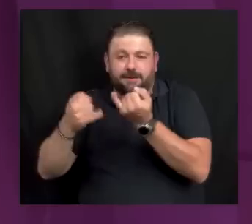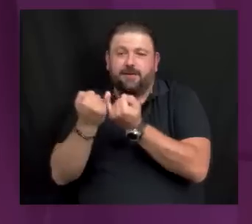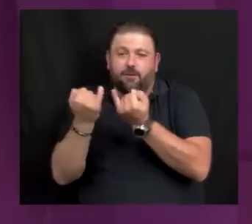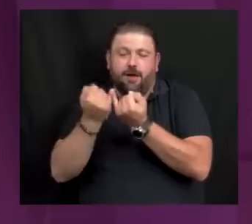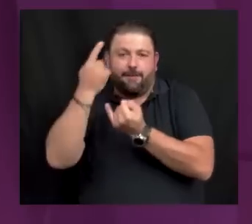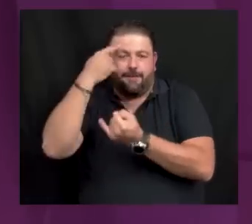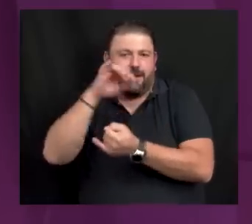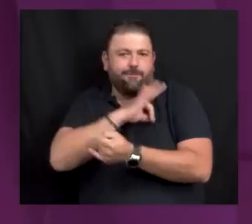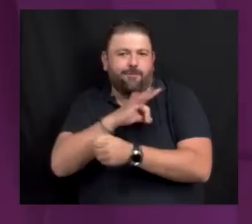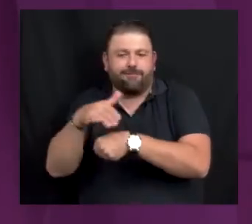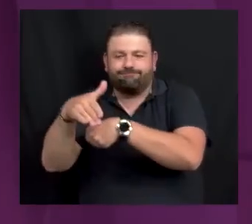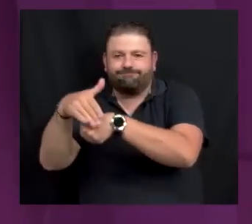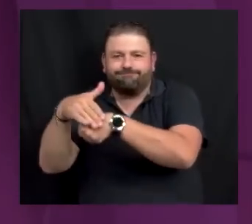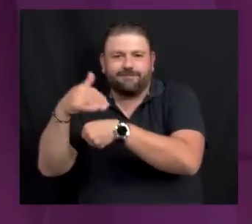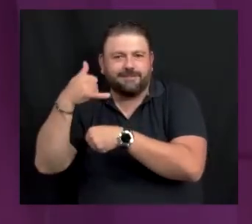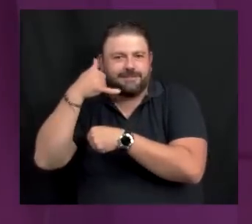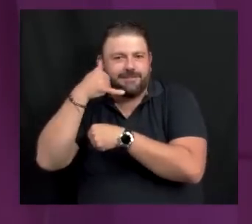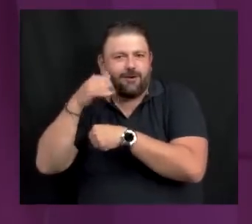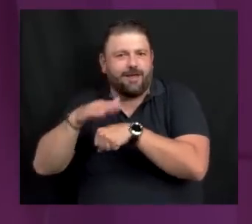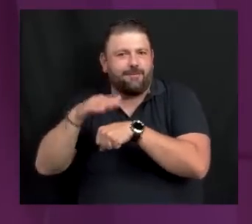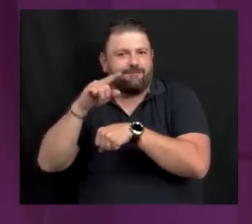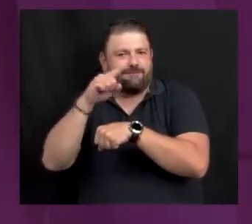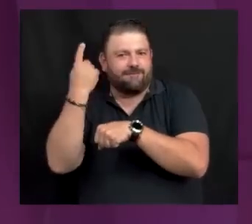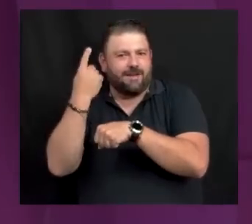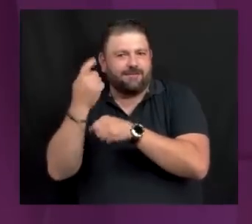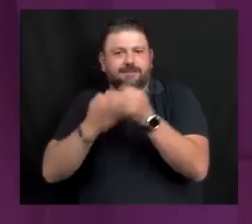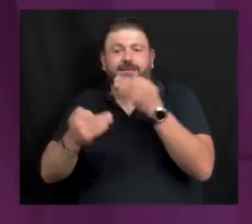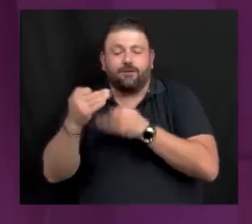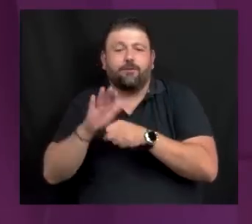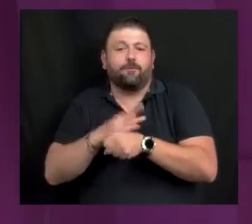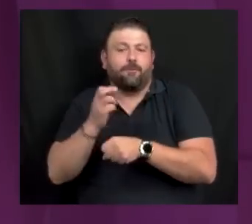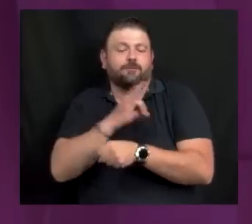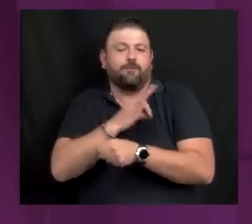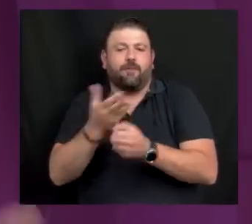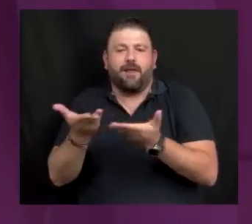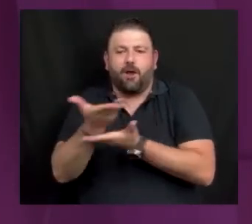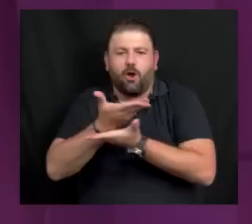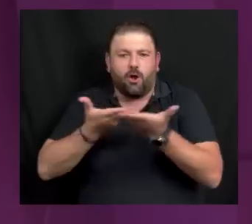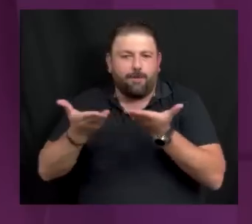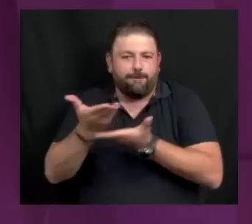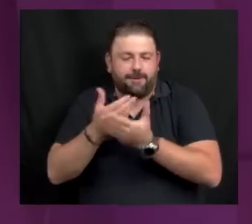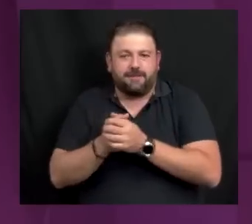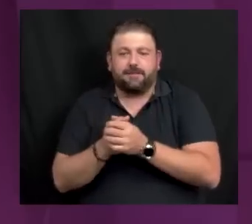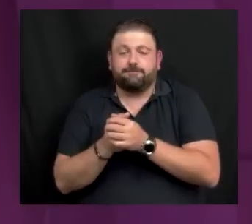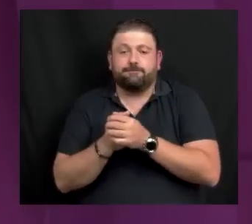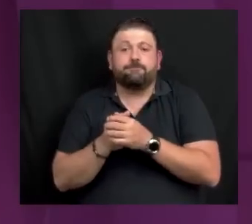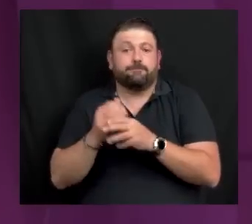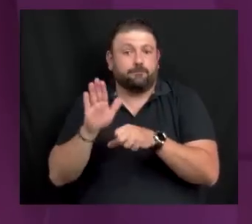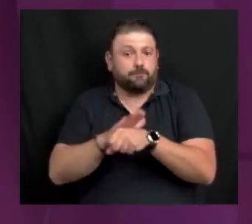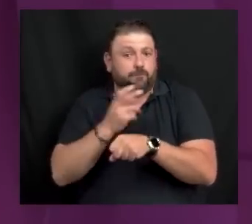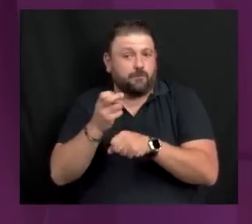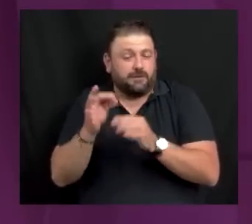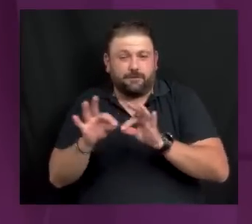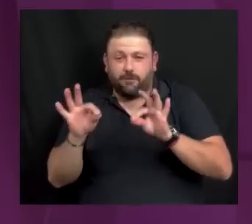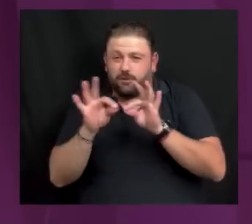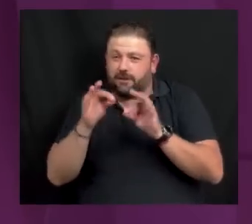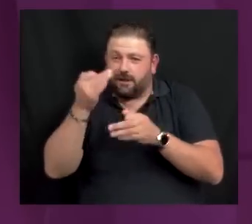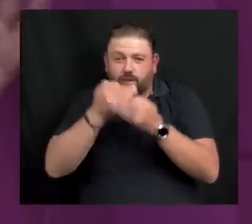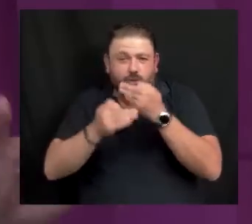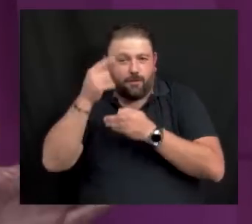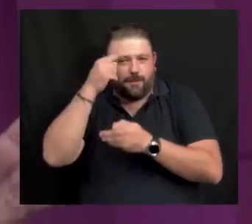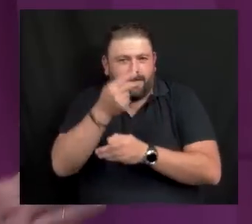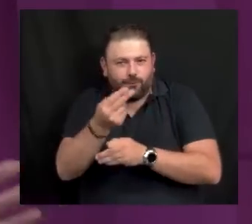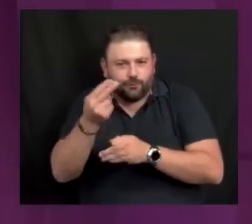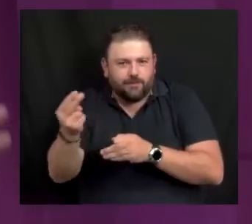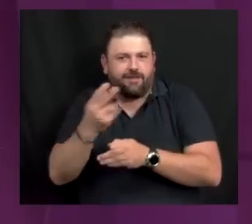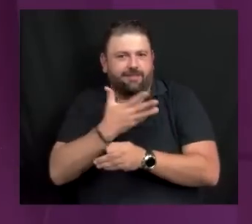avise su celular y en ese momento ustedes puedan empezar a compartir y también sean parte. Recuerden que este espacio está hecho para ustedes, para que